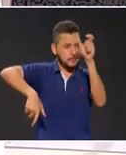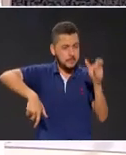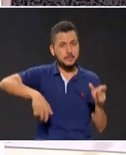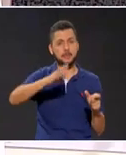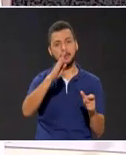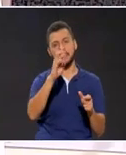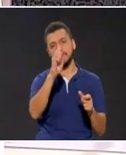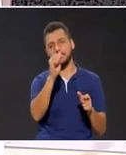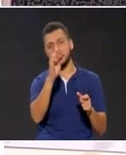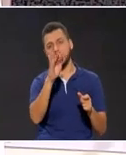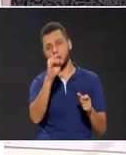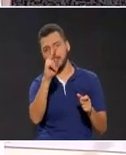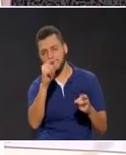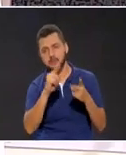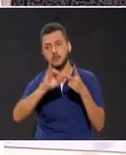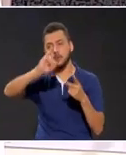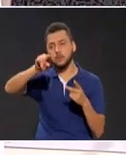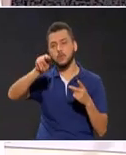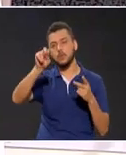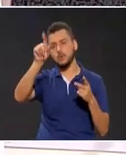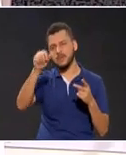David. Número 1, Juan David Valderrama.